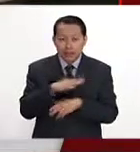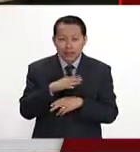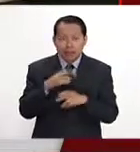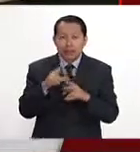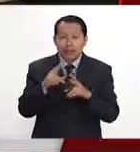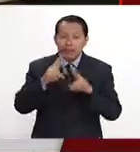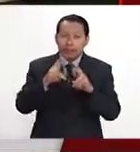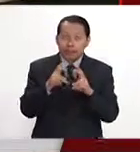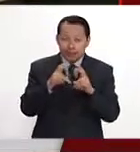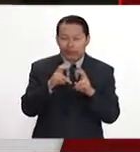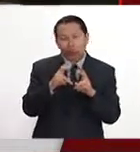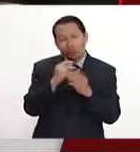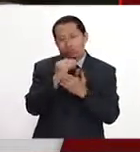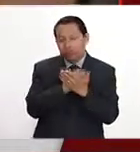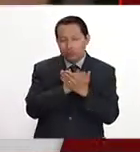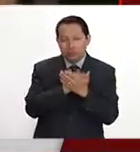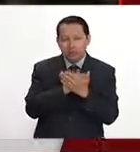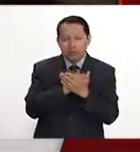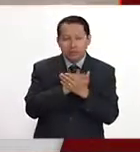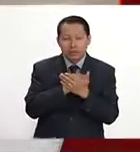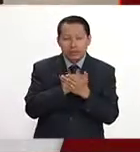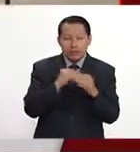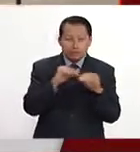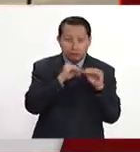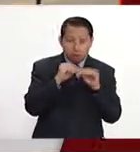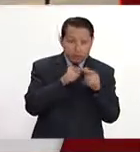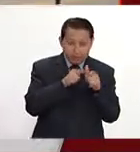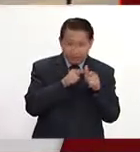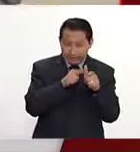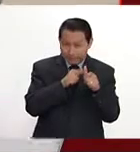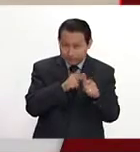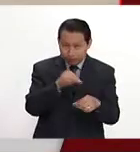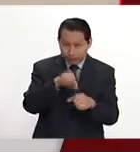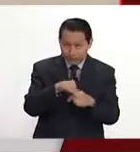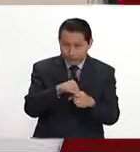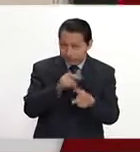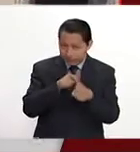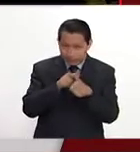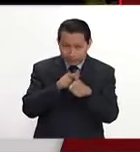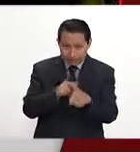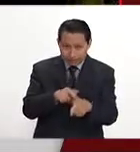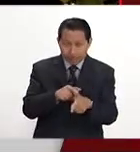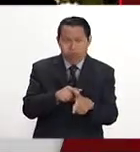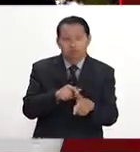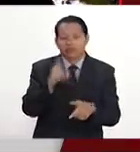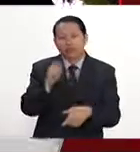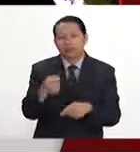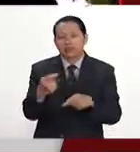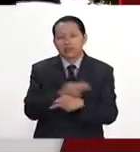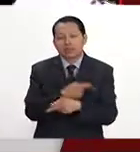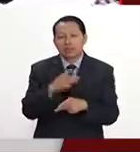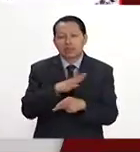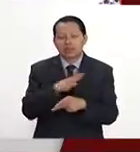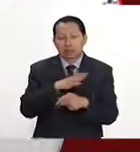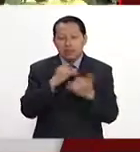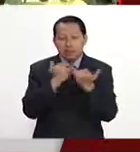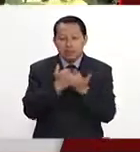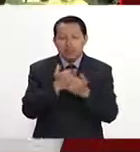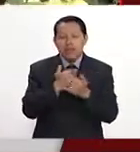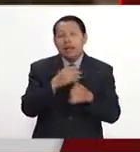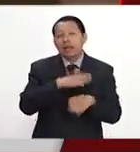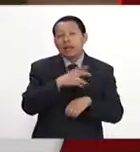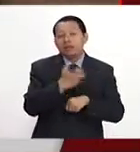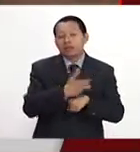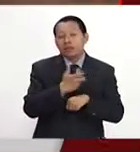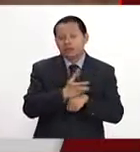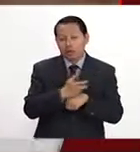del tratado, ¿no? Si las negociaciones siguen pasando la elección en México, se van a traslapar con las elecciones legislativas en Estados